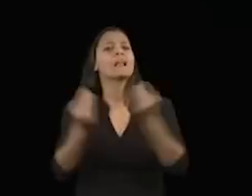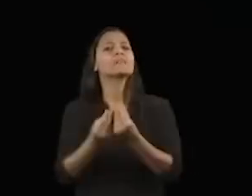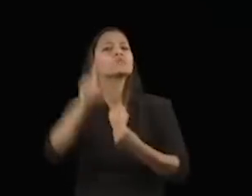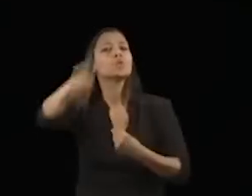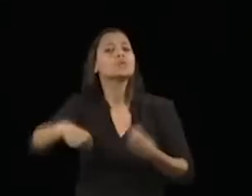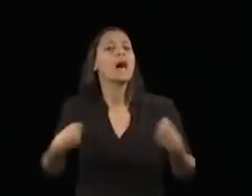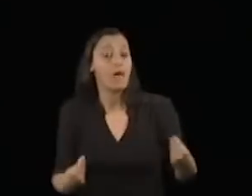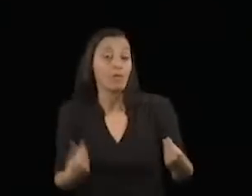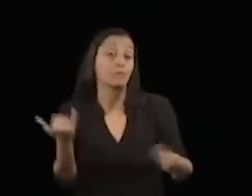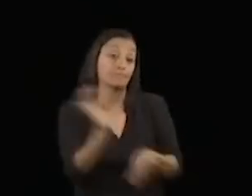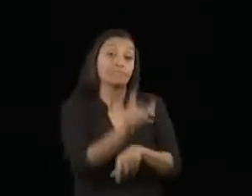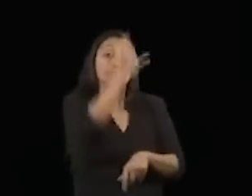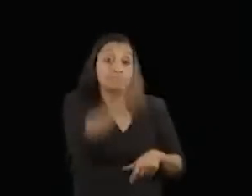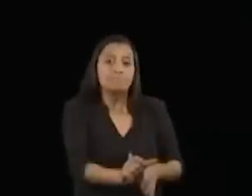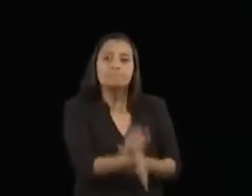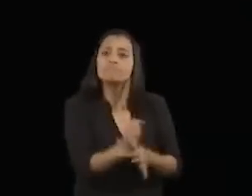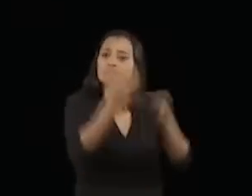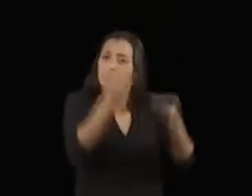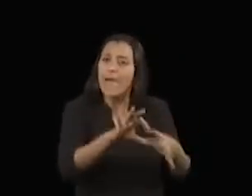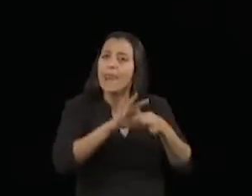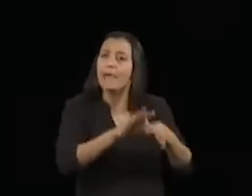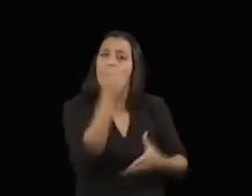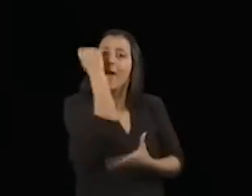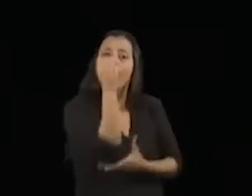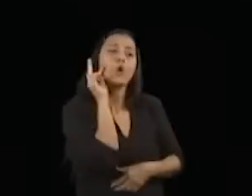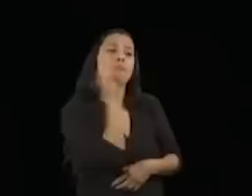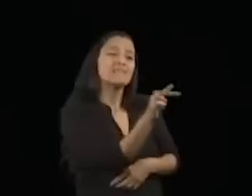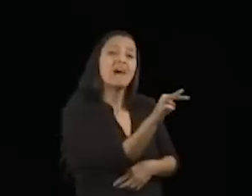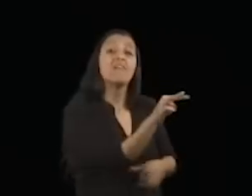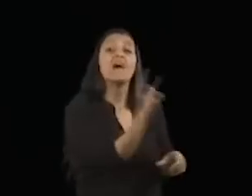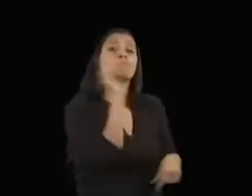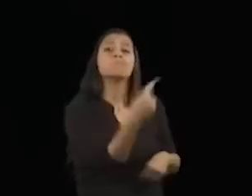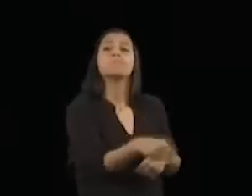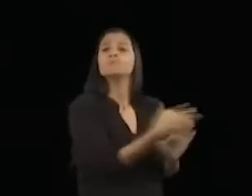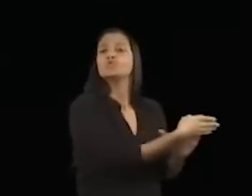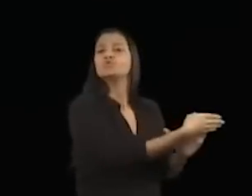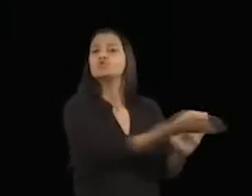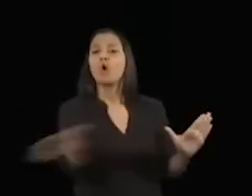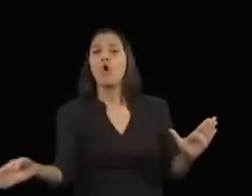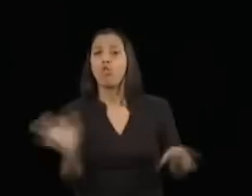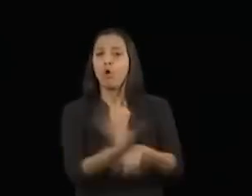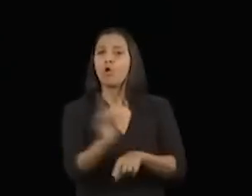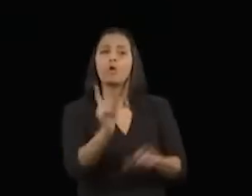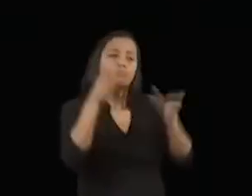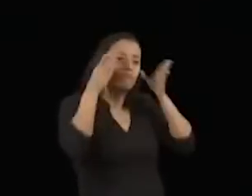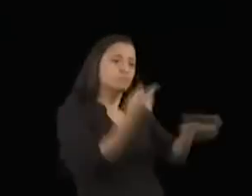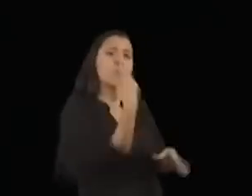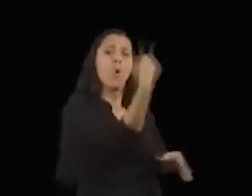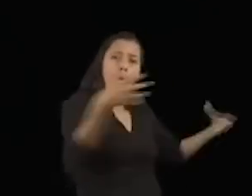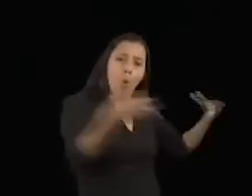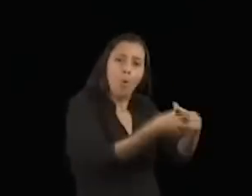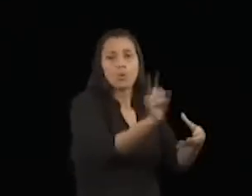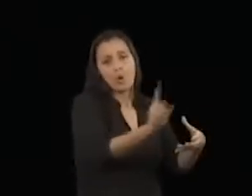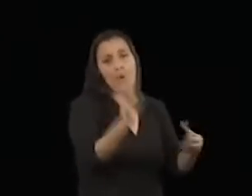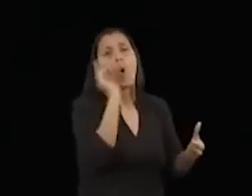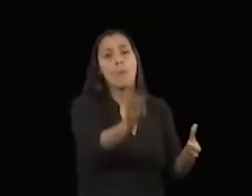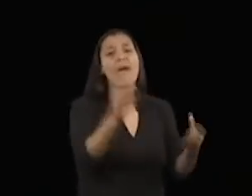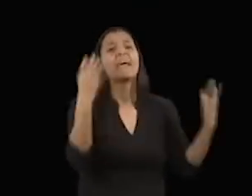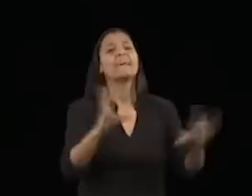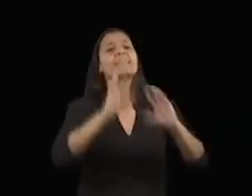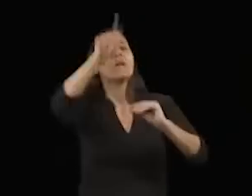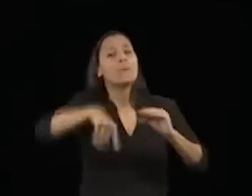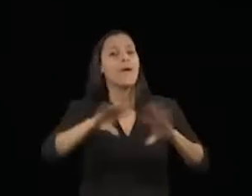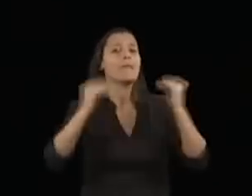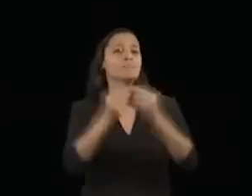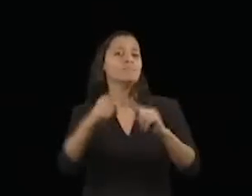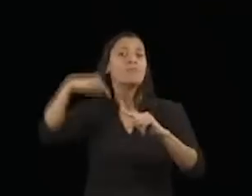economista no solo mira ese sector, sino que además mira los otros sectores y no solamente que contempla el presente, sino que contempla las implicancias al futuro. Es decir,